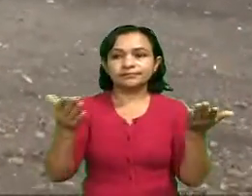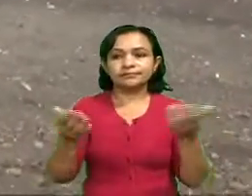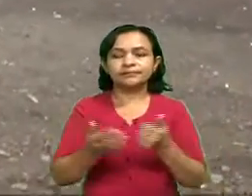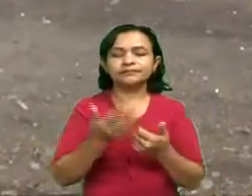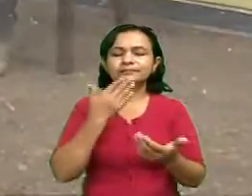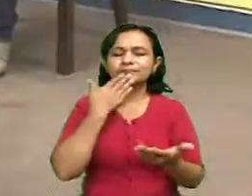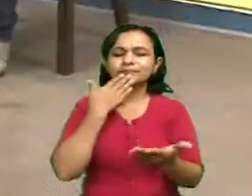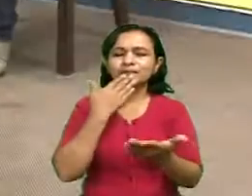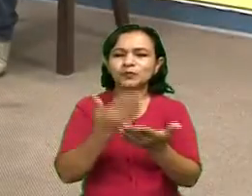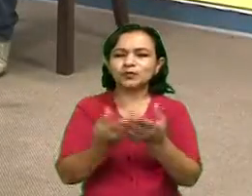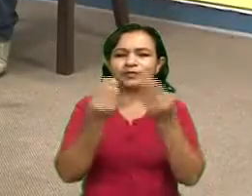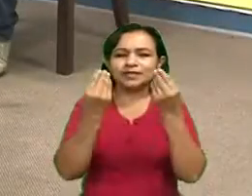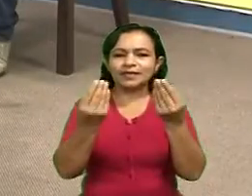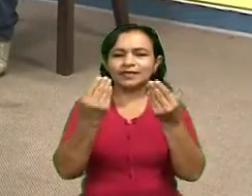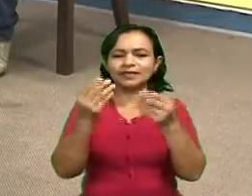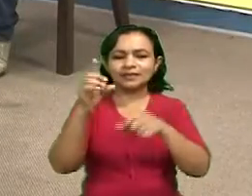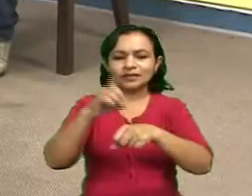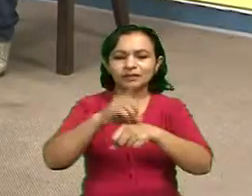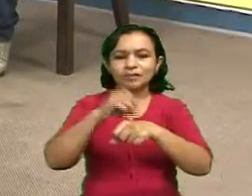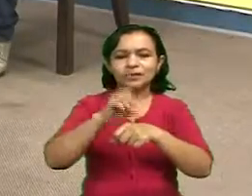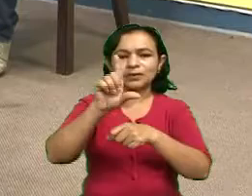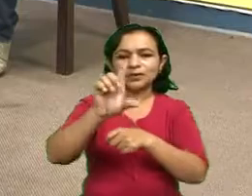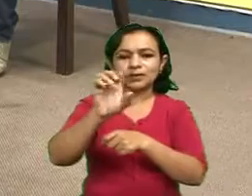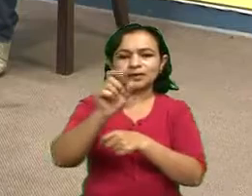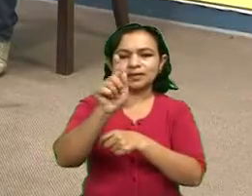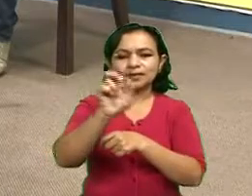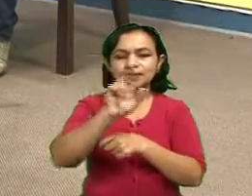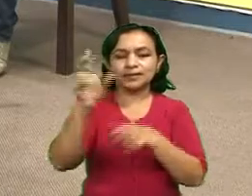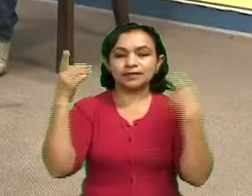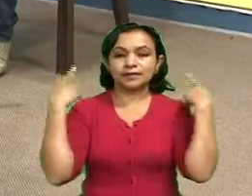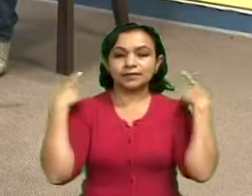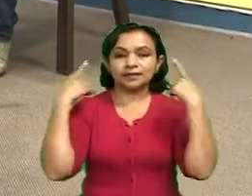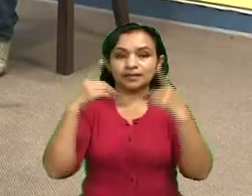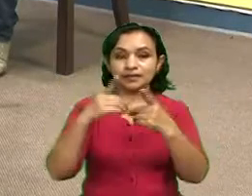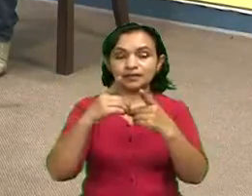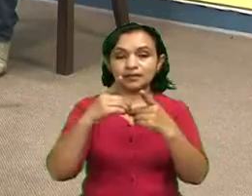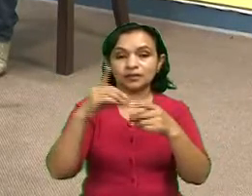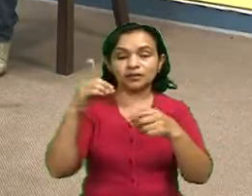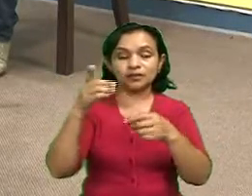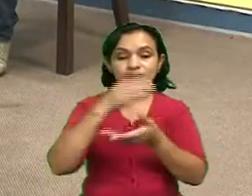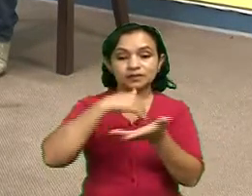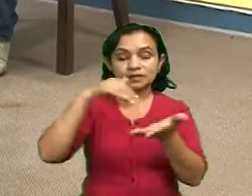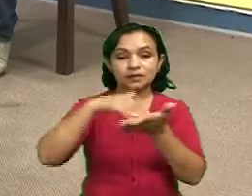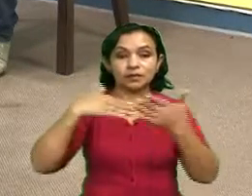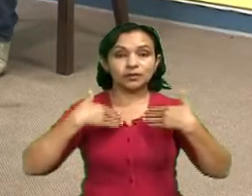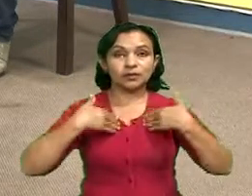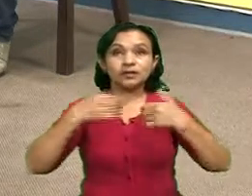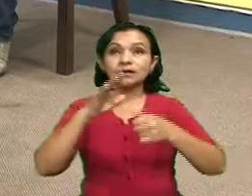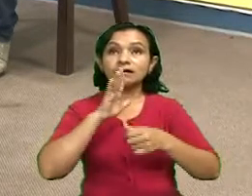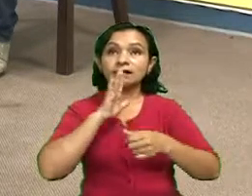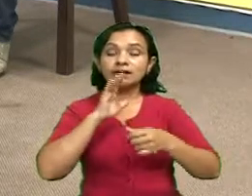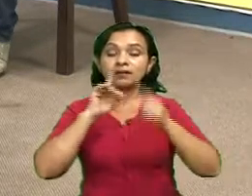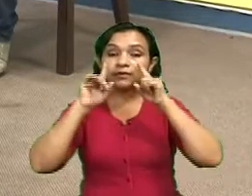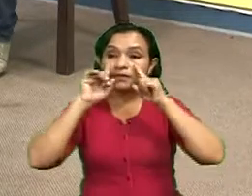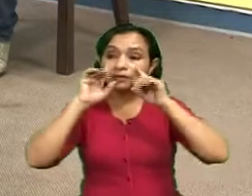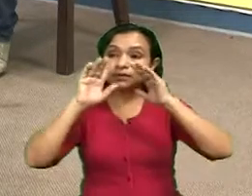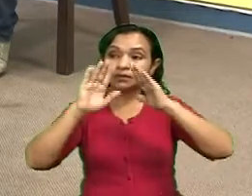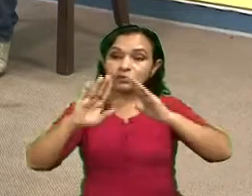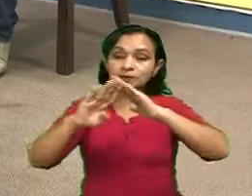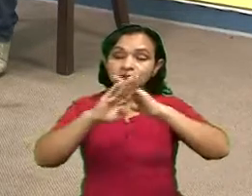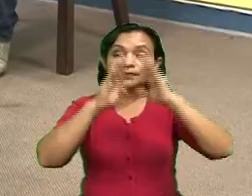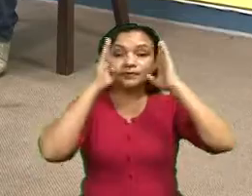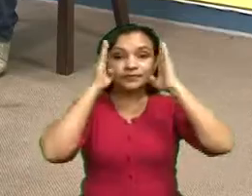Le agradecemos, doctor Lester López, director del Centro de Salud de Garlán. Él nos estaba hablando sobre la prevención